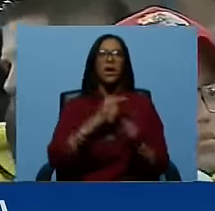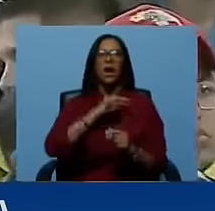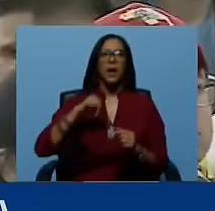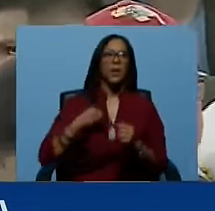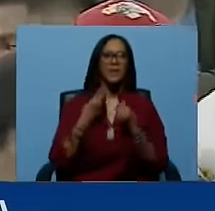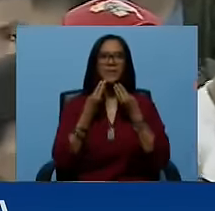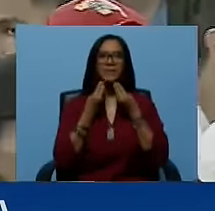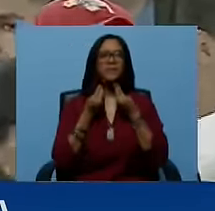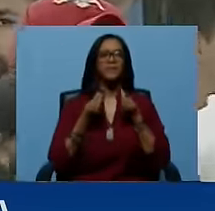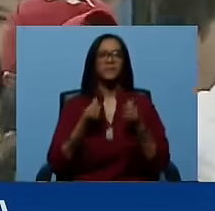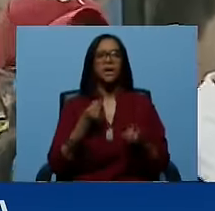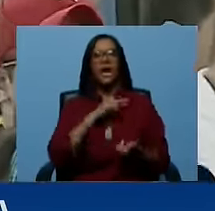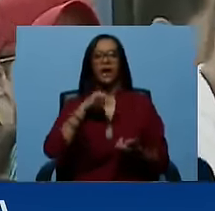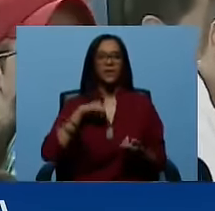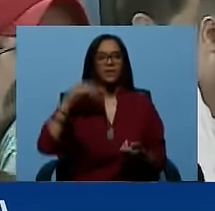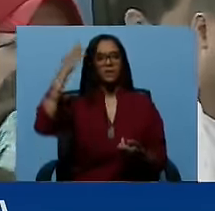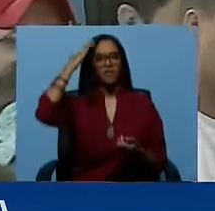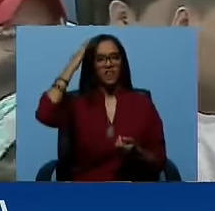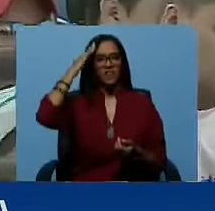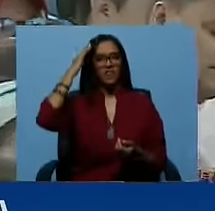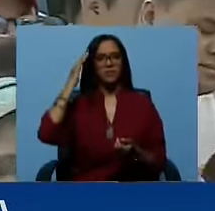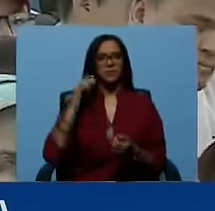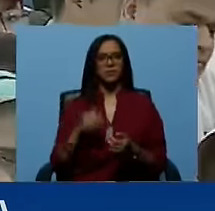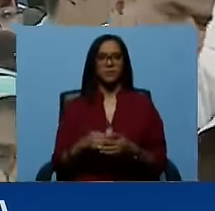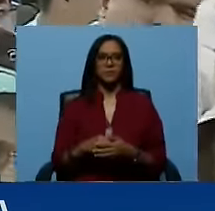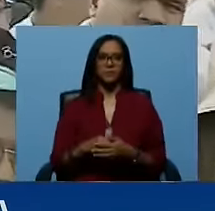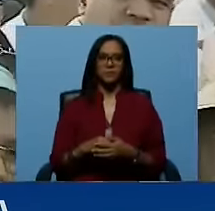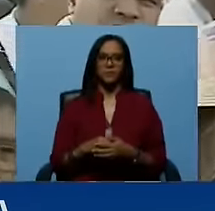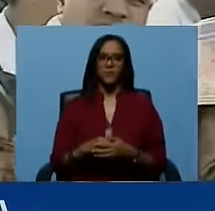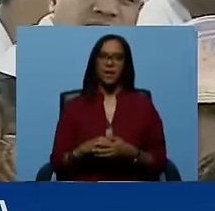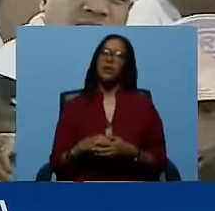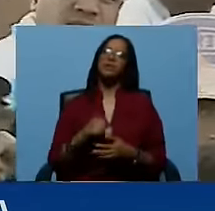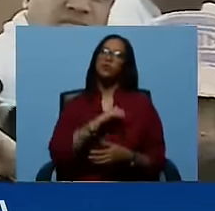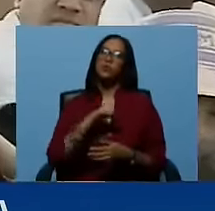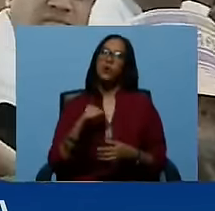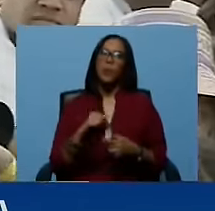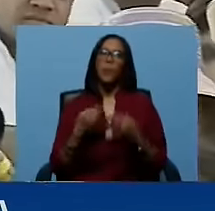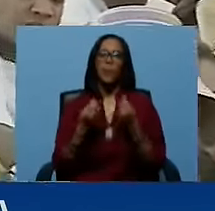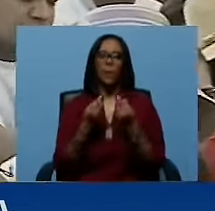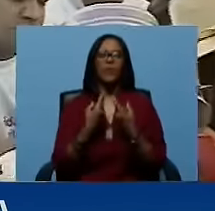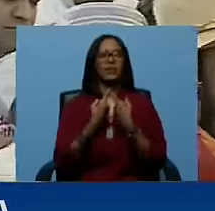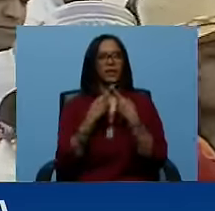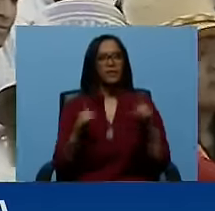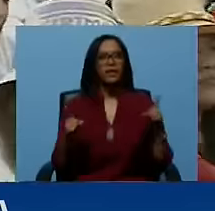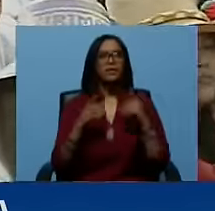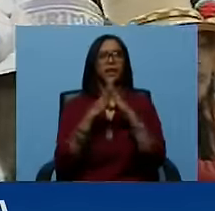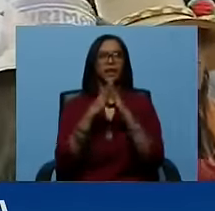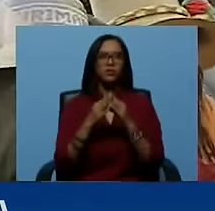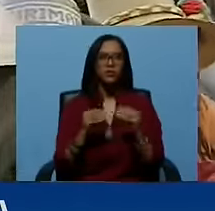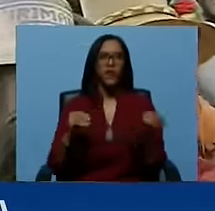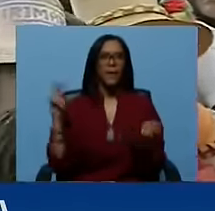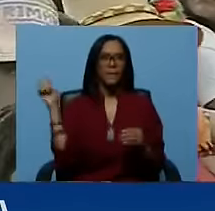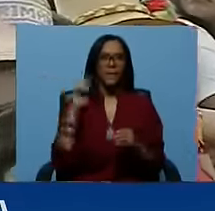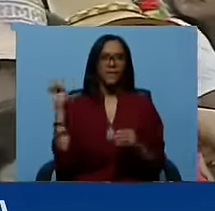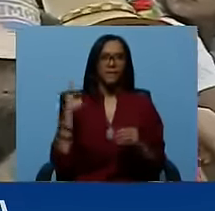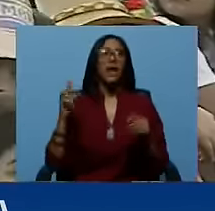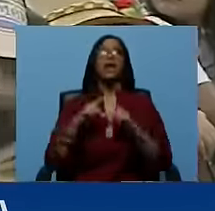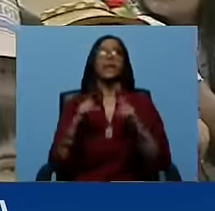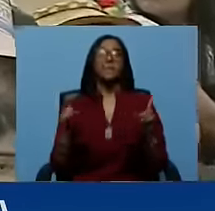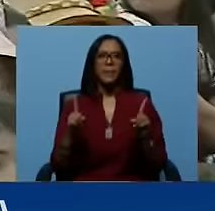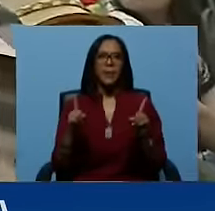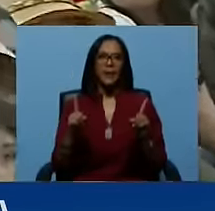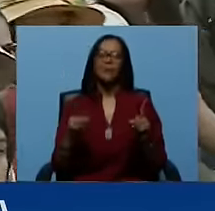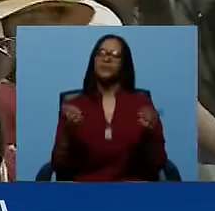sabores, a nuestros saberes. Que somos muy diversos en todo el territorio nacional, pero que sin